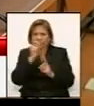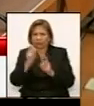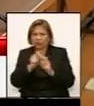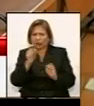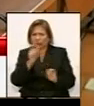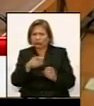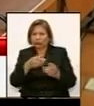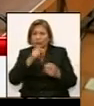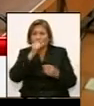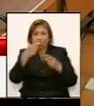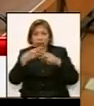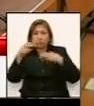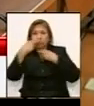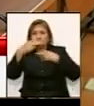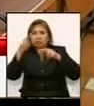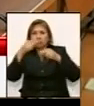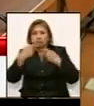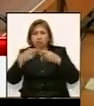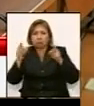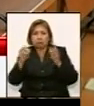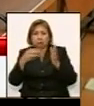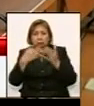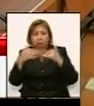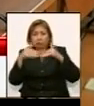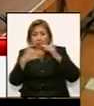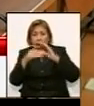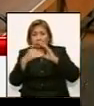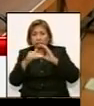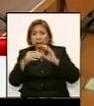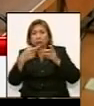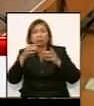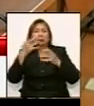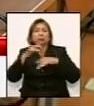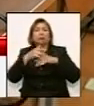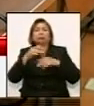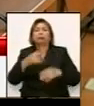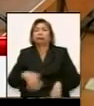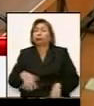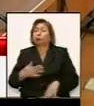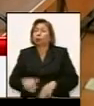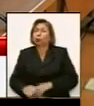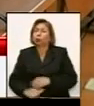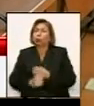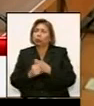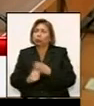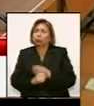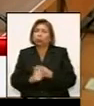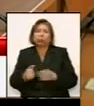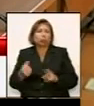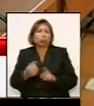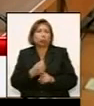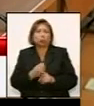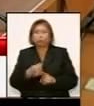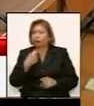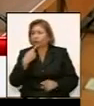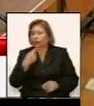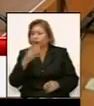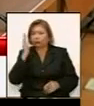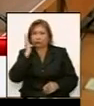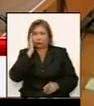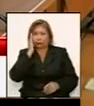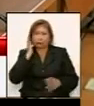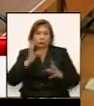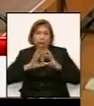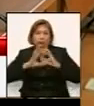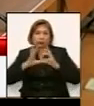una publicación, un grupo o una página pública. Lo peligroso, digamos, de este tipo de violencia es que, como les digo, se da de manera